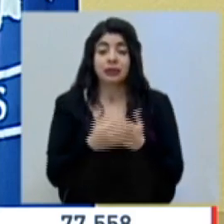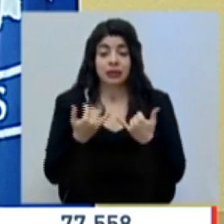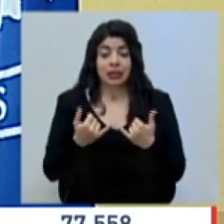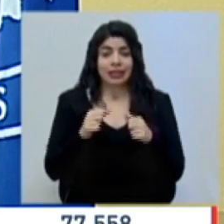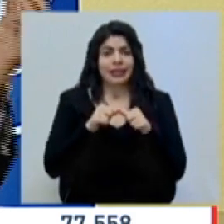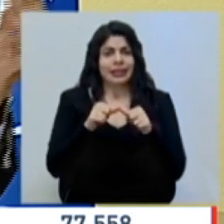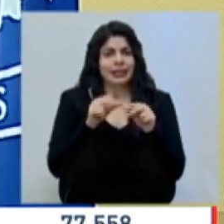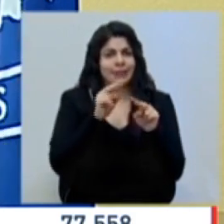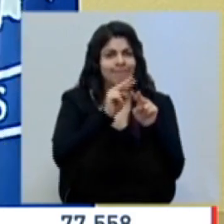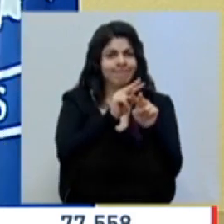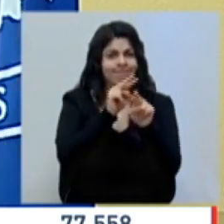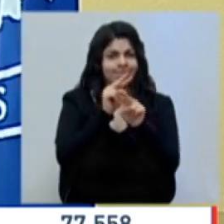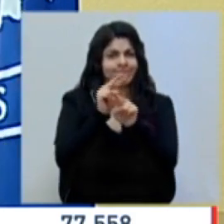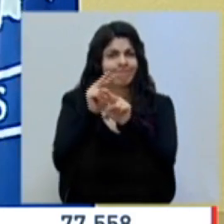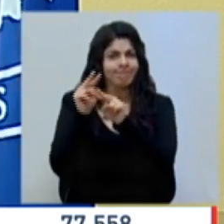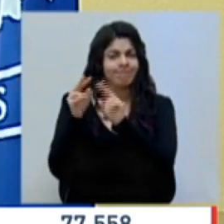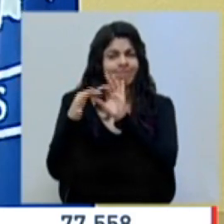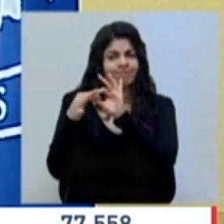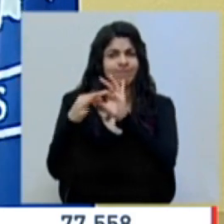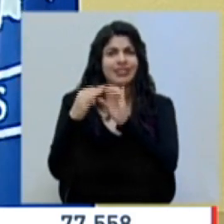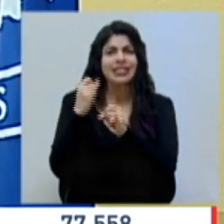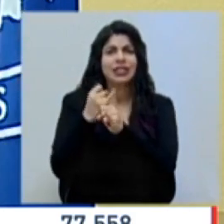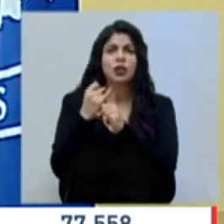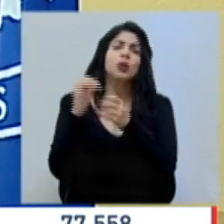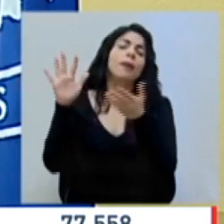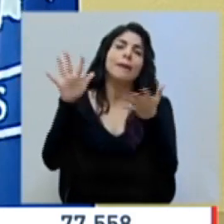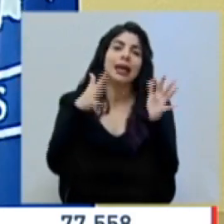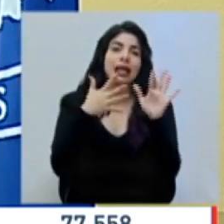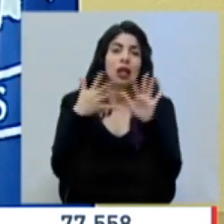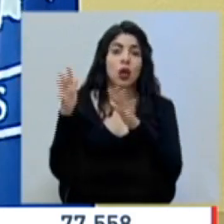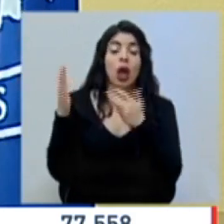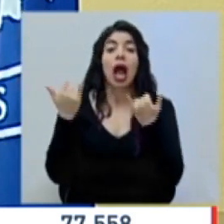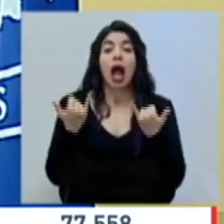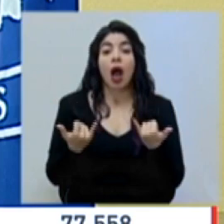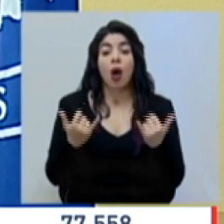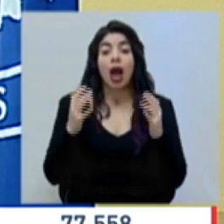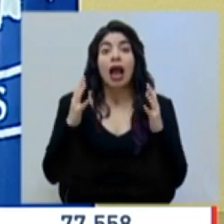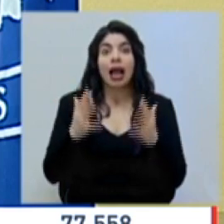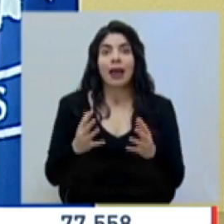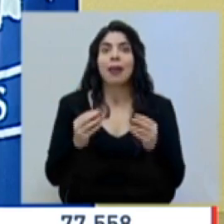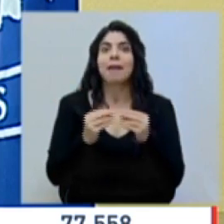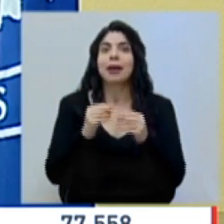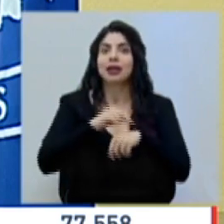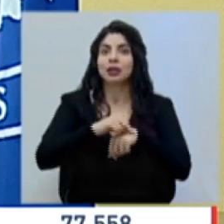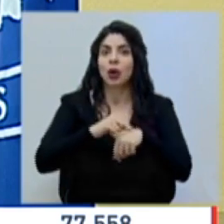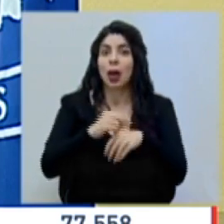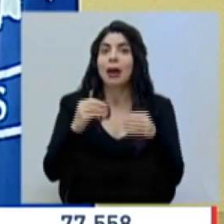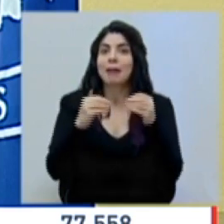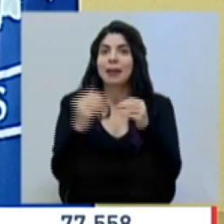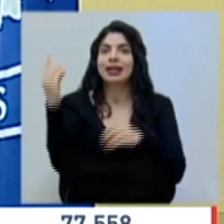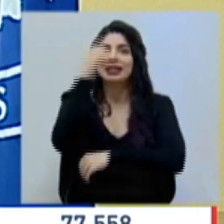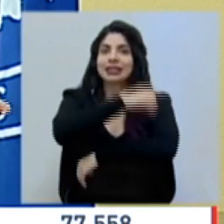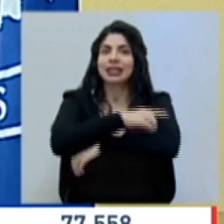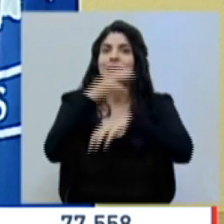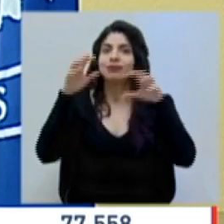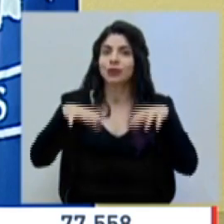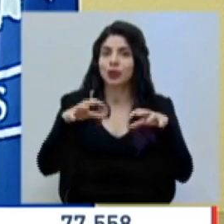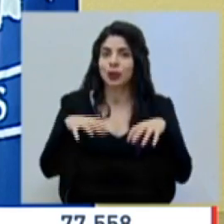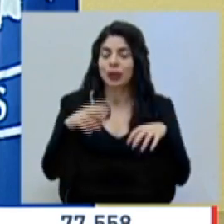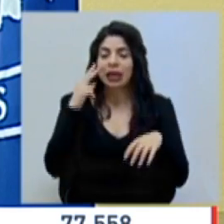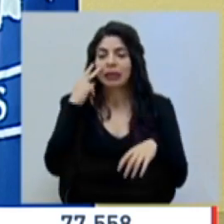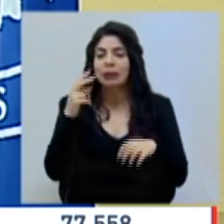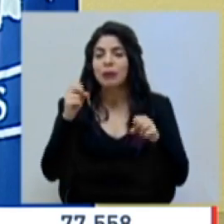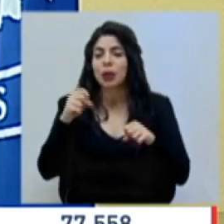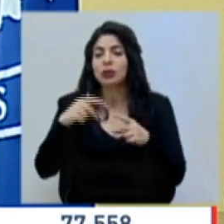vigilancia constante en coordinación con el Instituto Meteorológico Nacional. Nos quedan más horas y más días de lluvia. Se perfila un